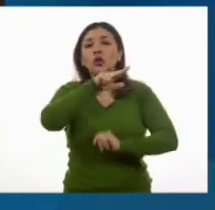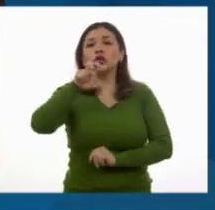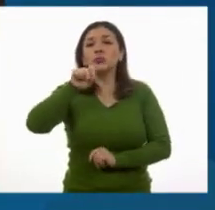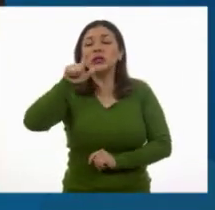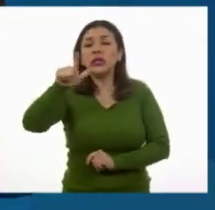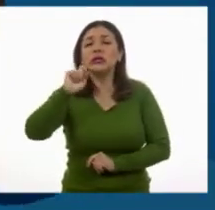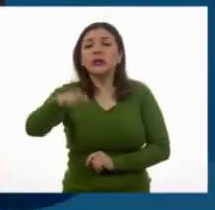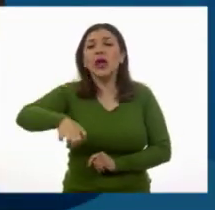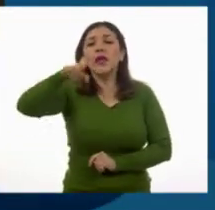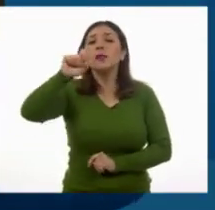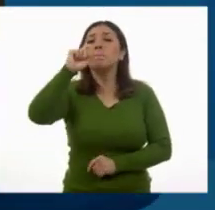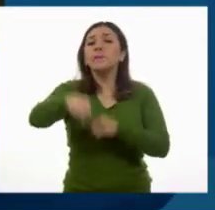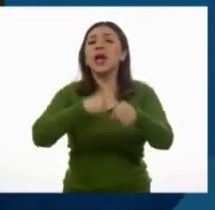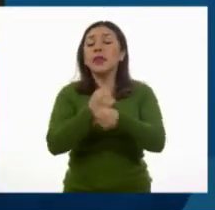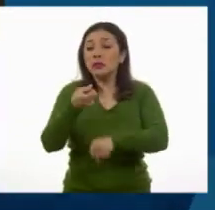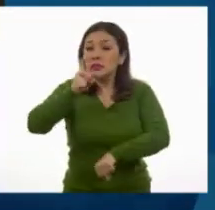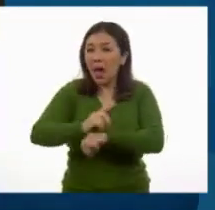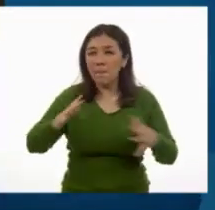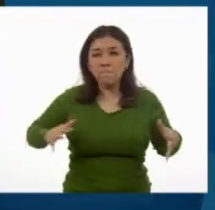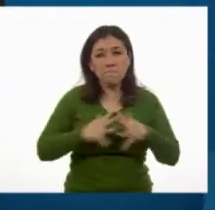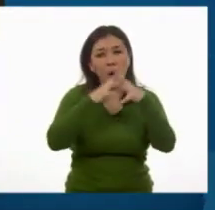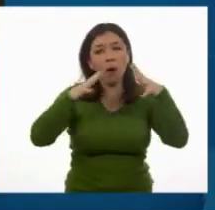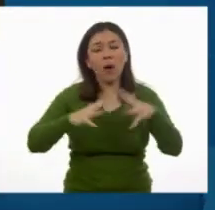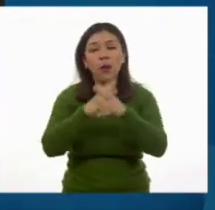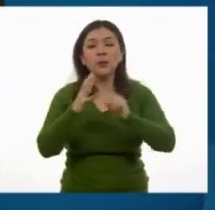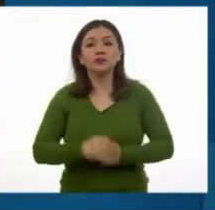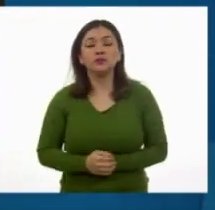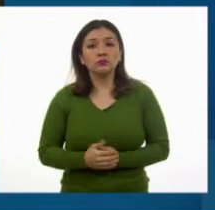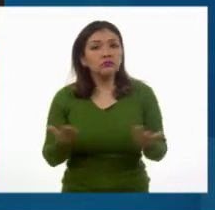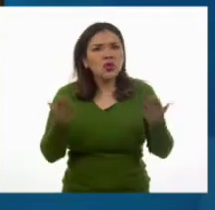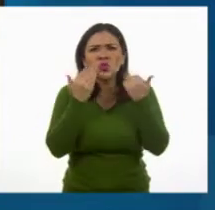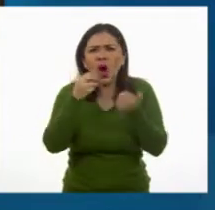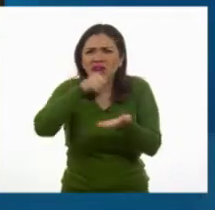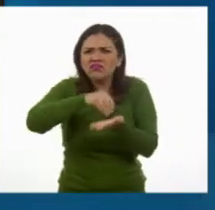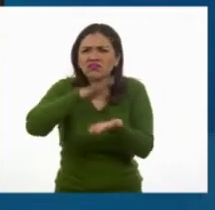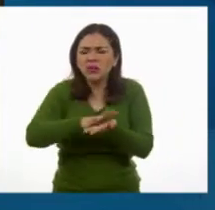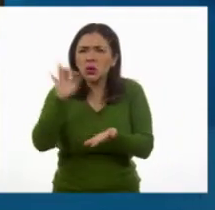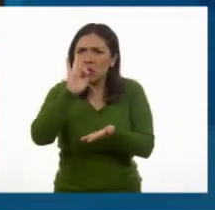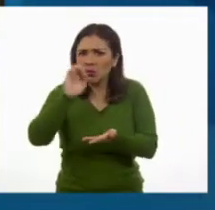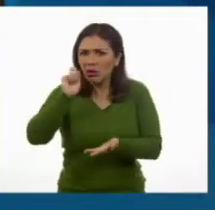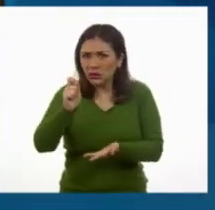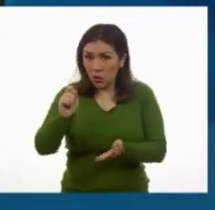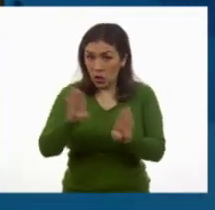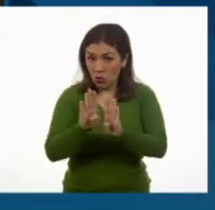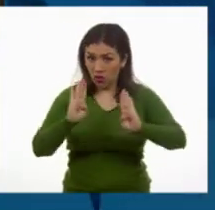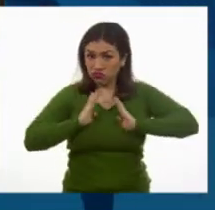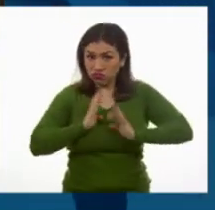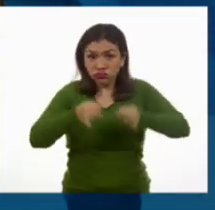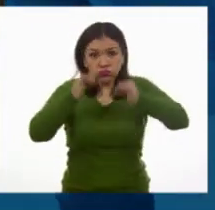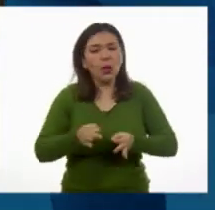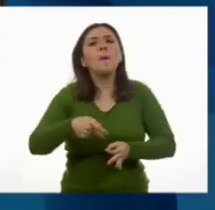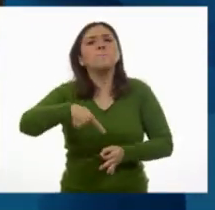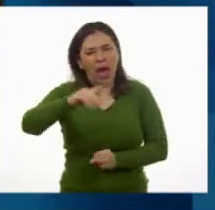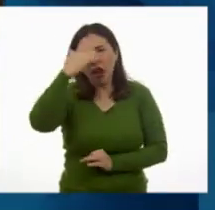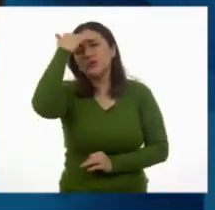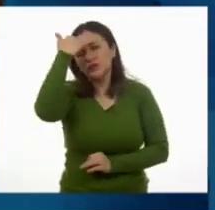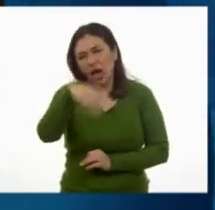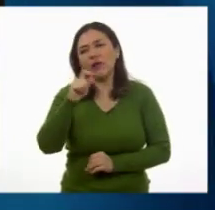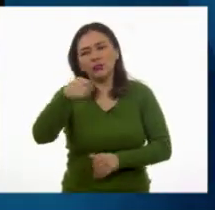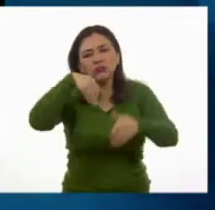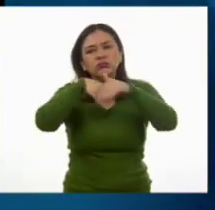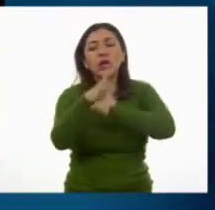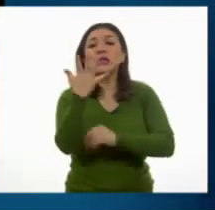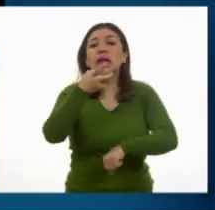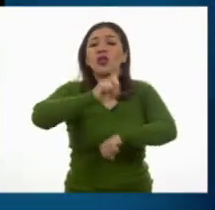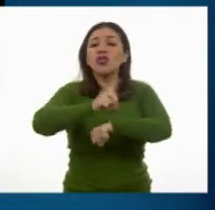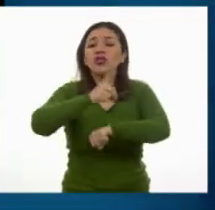lo que tenía 20 años el día del combate. No existen registros que lo marcan como cadete, pero sí se sabe que ingresó